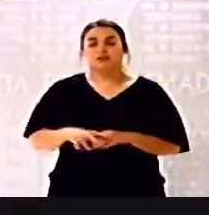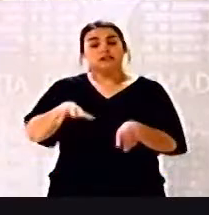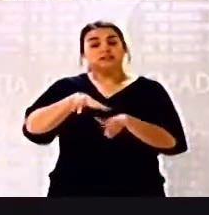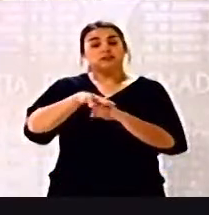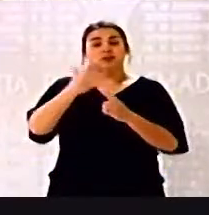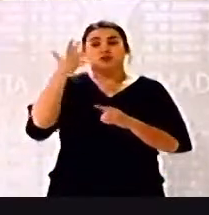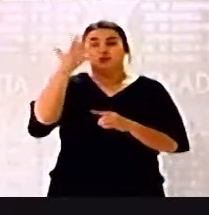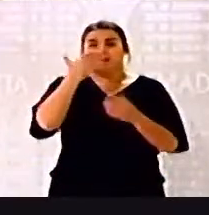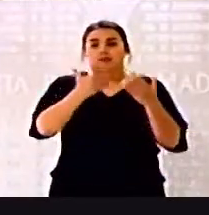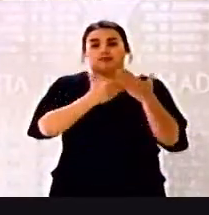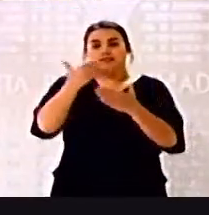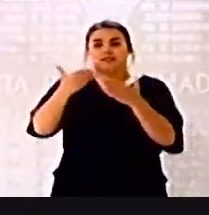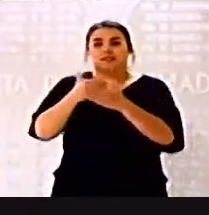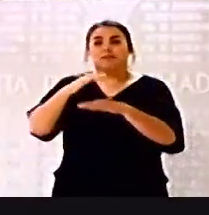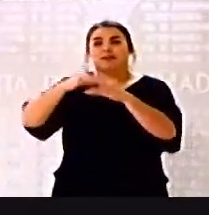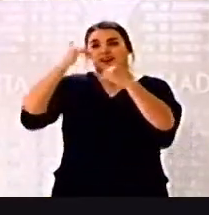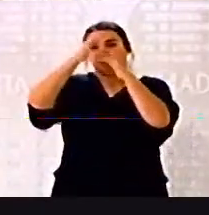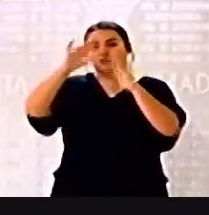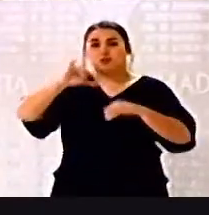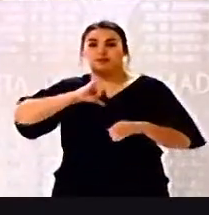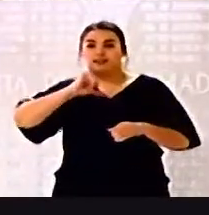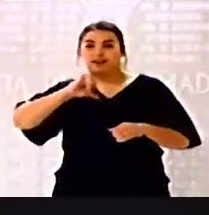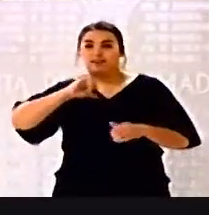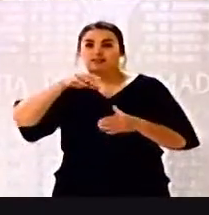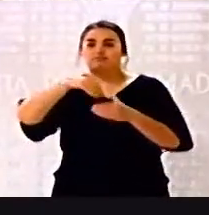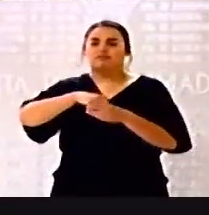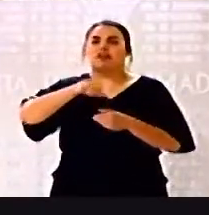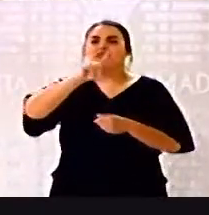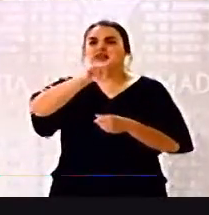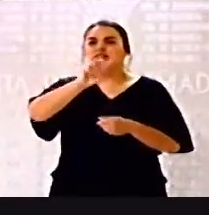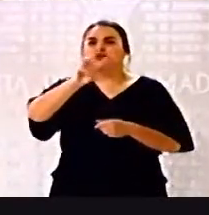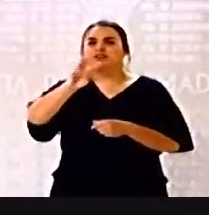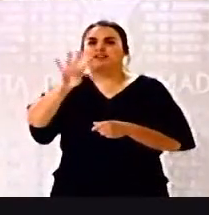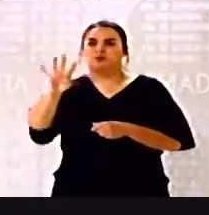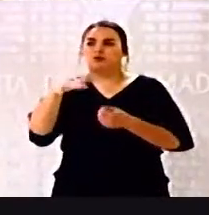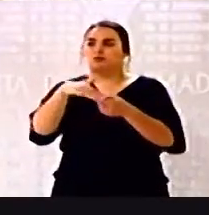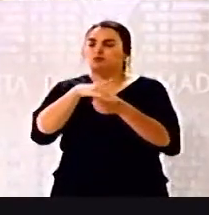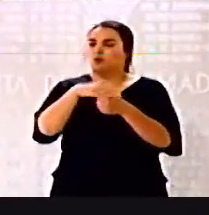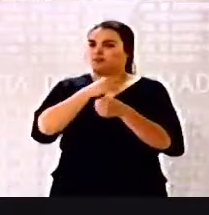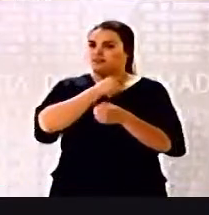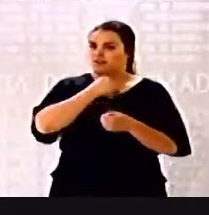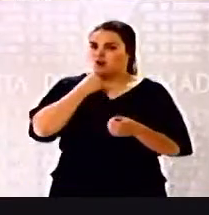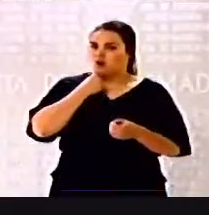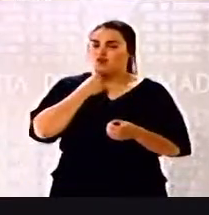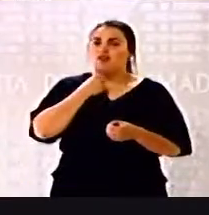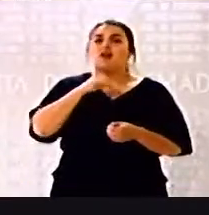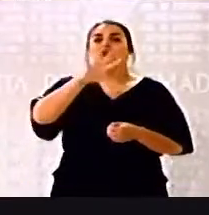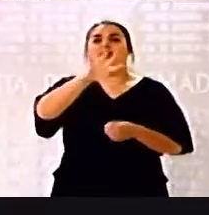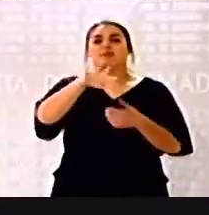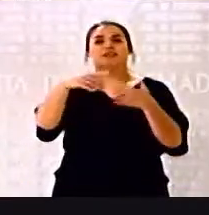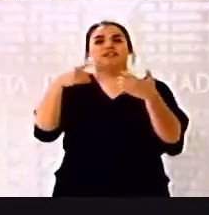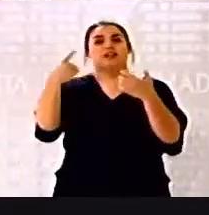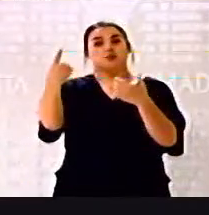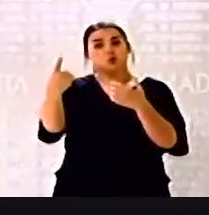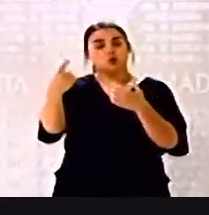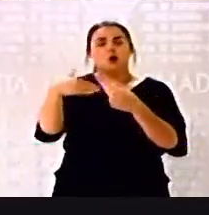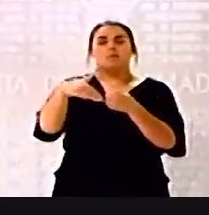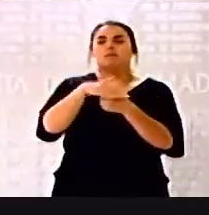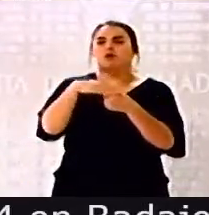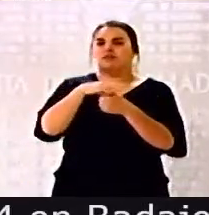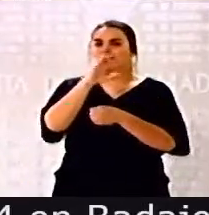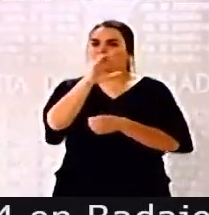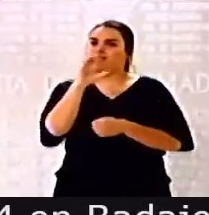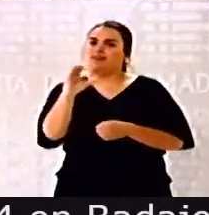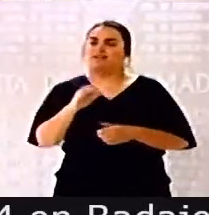diarios en atención hospitalaria han sido 134 en la provincia de Badajoz y 51 en la provincia de